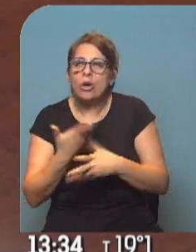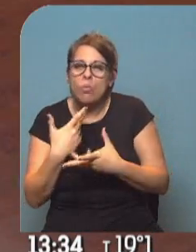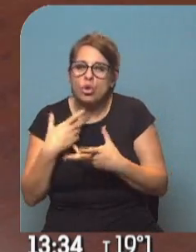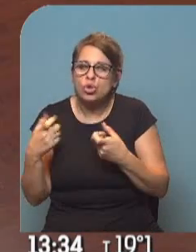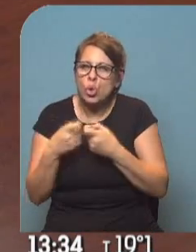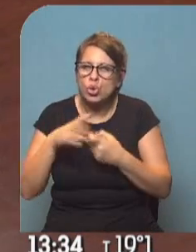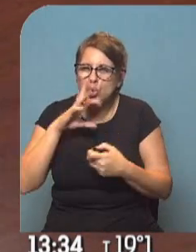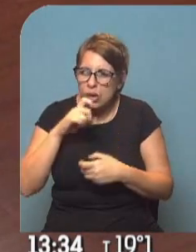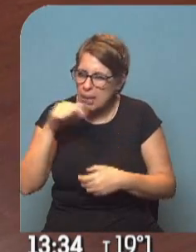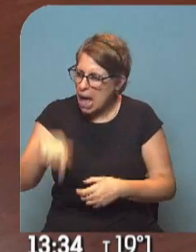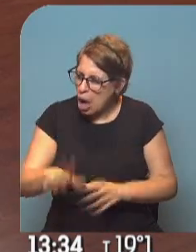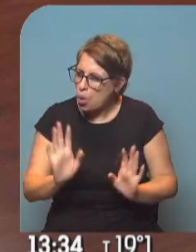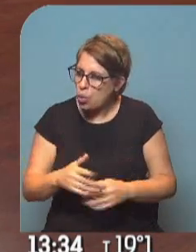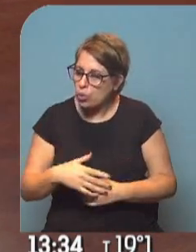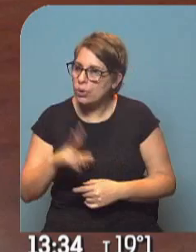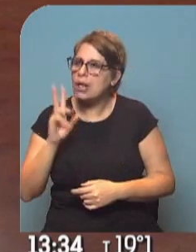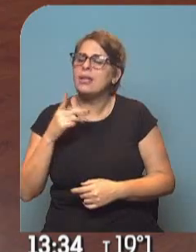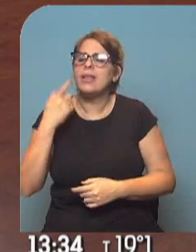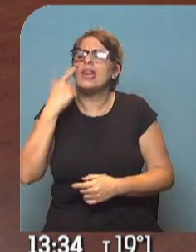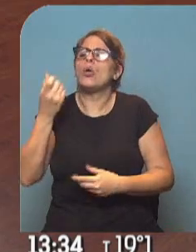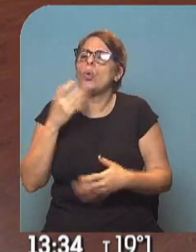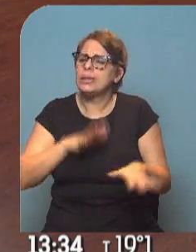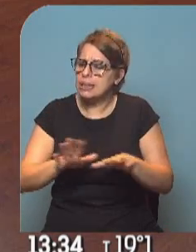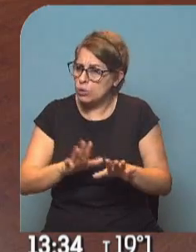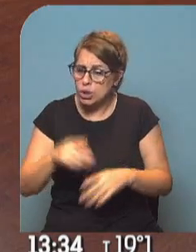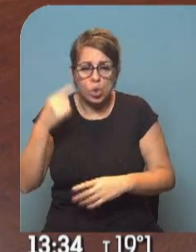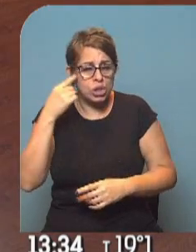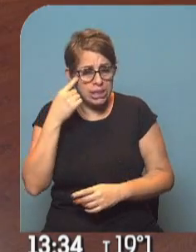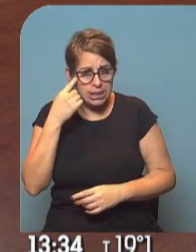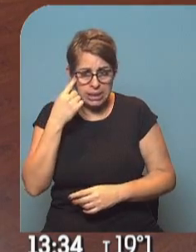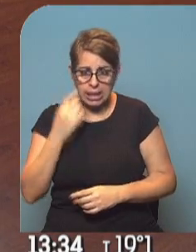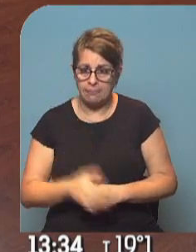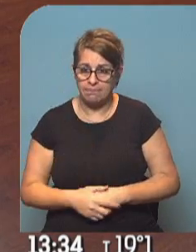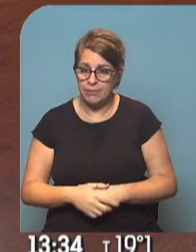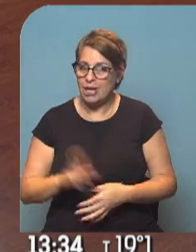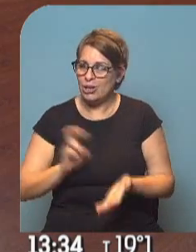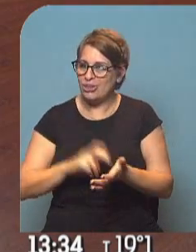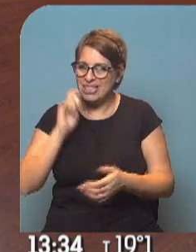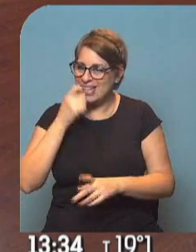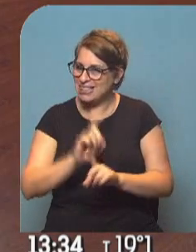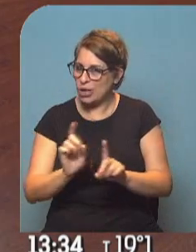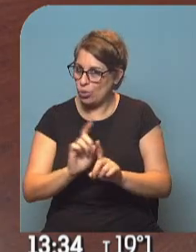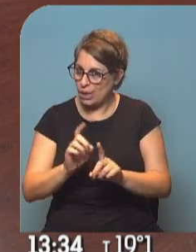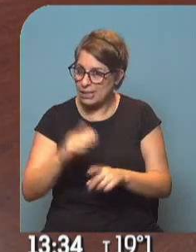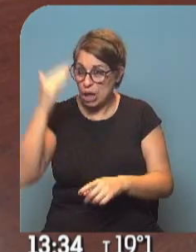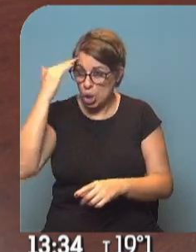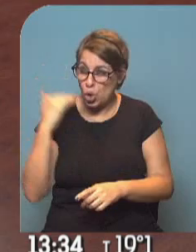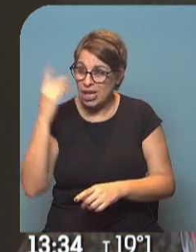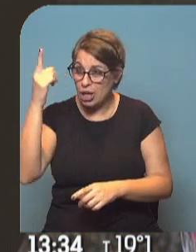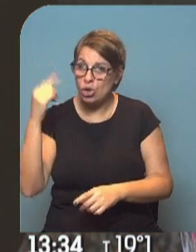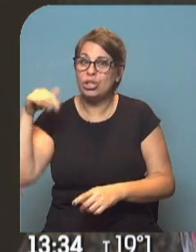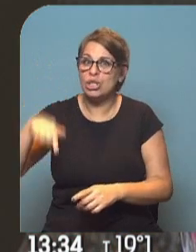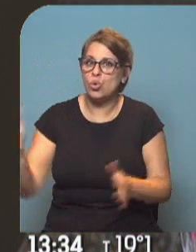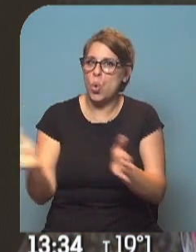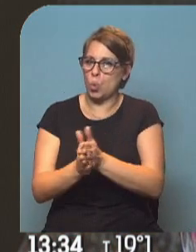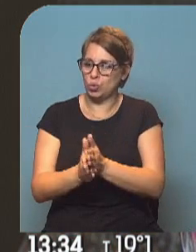están componiéndose las cosas, para China tampoco es una gran noticia la unificación coreana. No, es que coreana. en ese sentido,